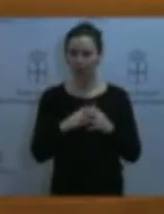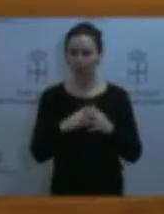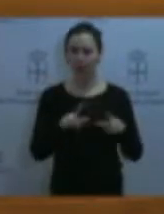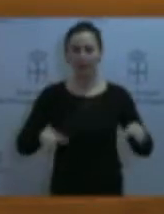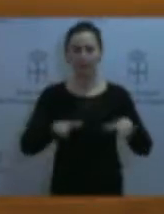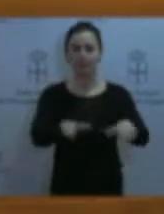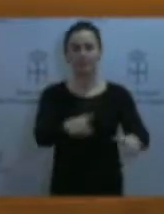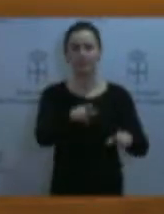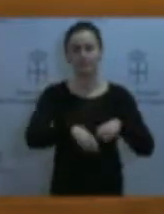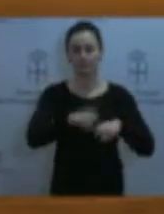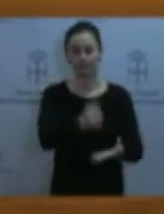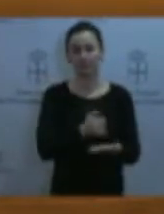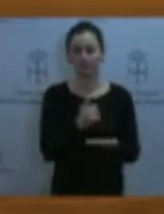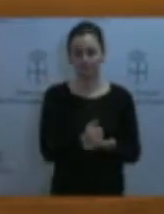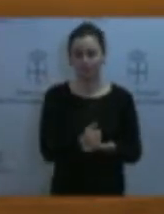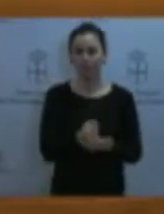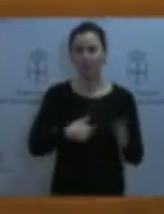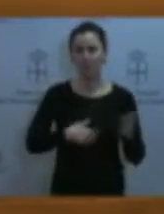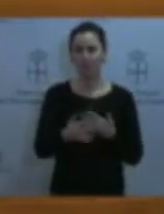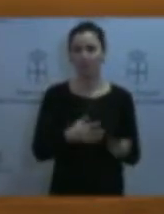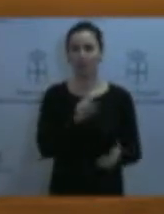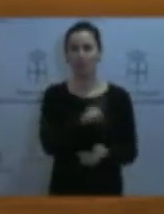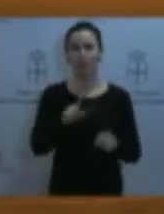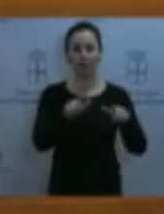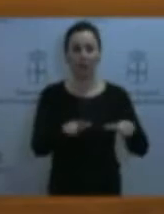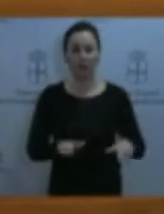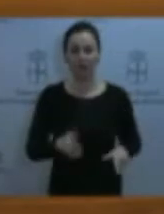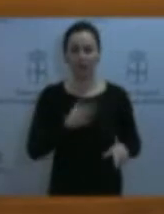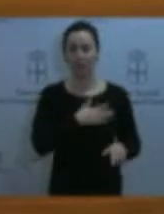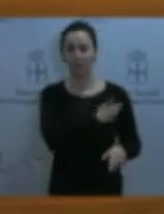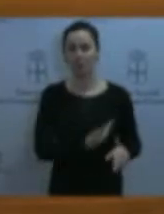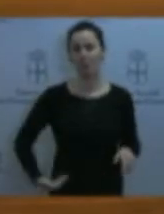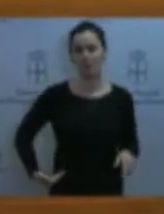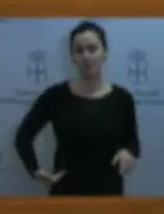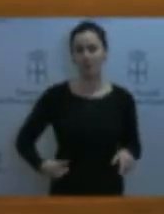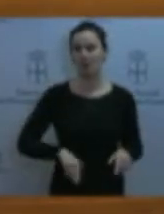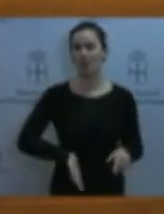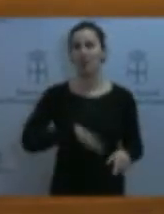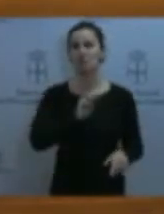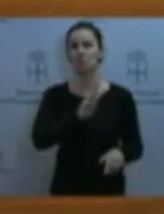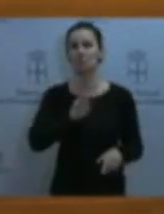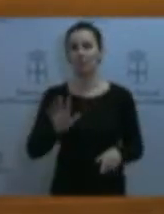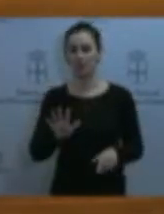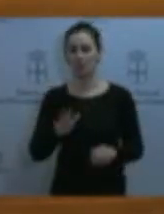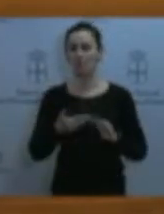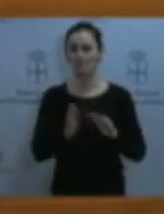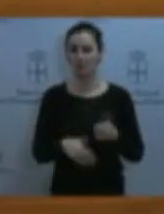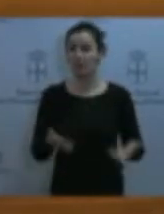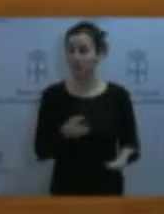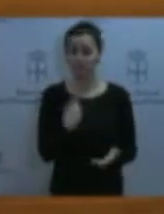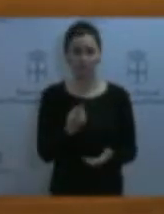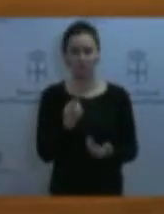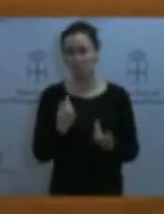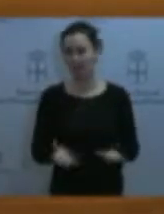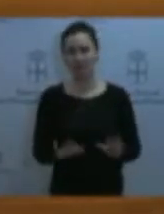11 explotaciones de mujeres menores de 25 años. Sinceramente, no vamos por el buen camino y hay que poner medios para